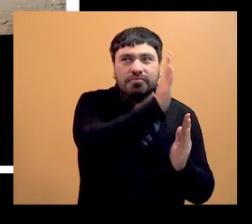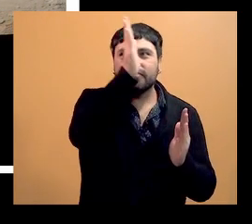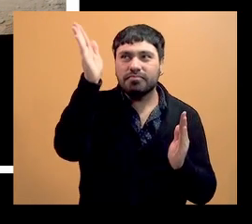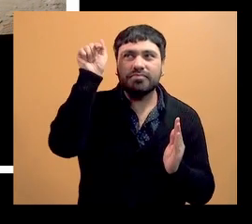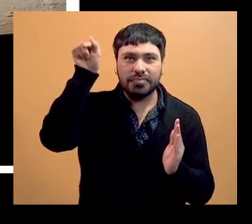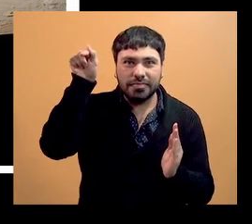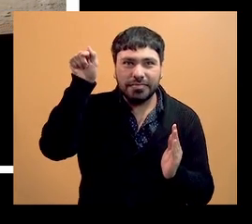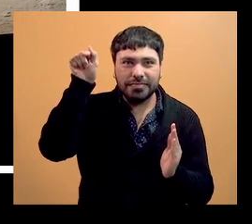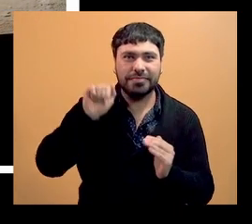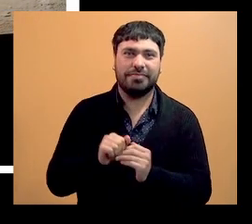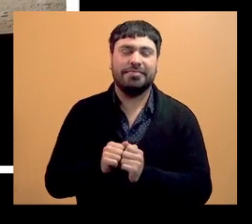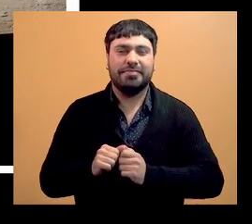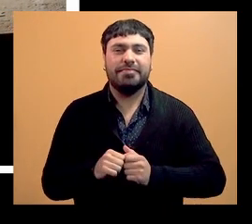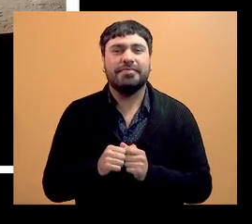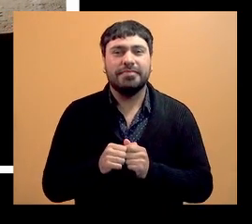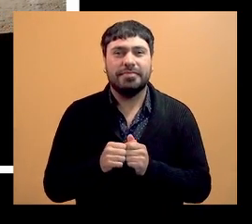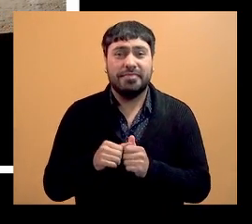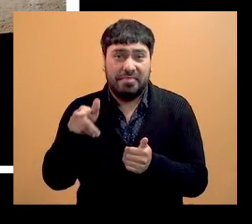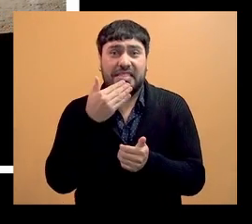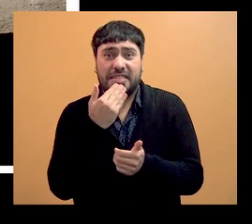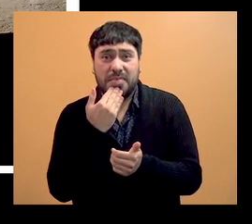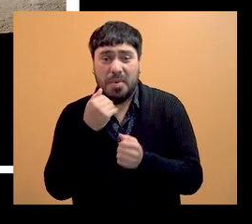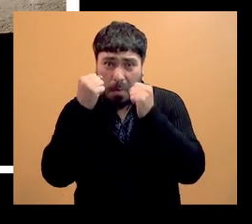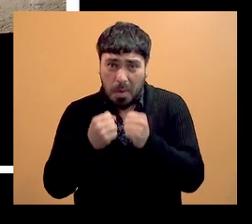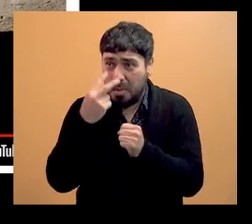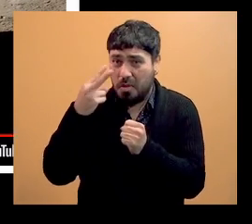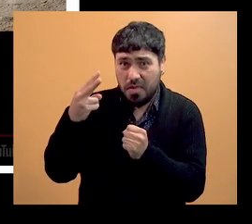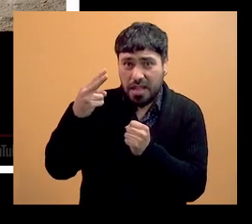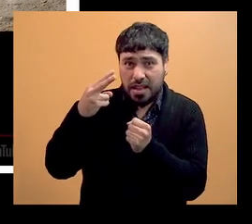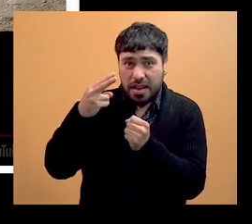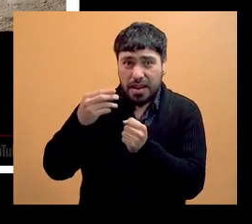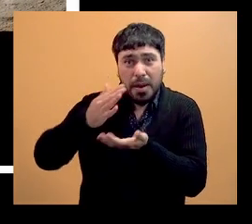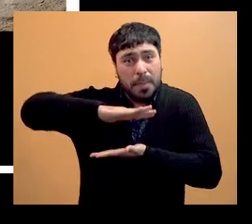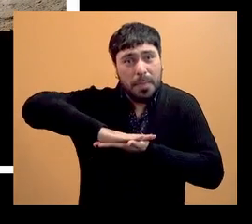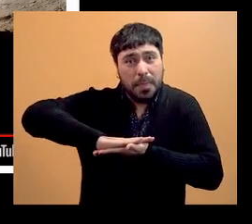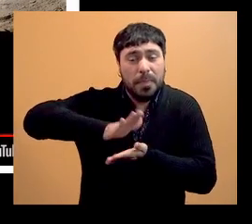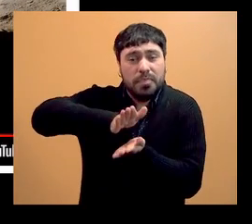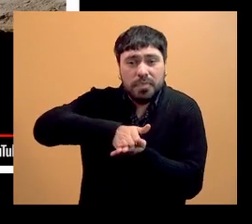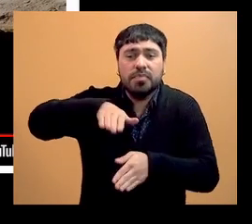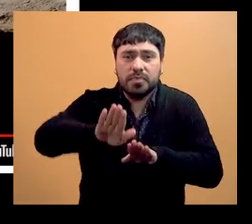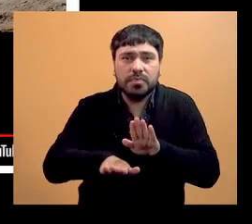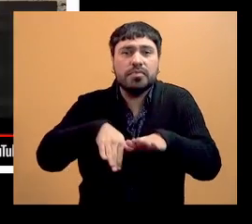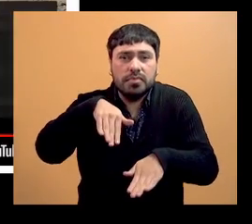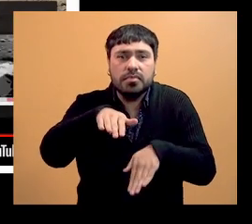o traquear, digamos, por dónde pasearon los astronautas explorando la superficie de la Luna.